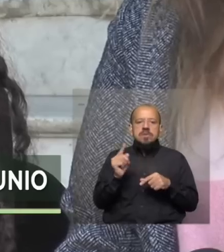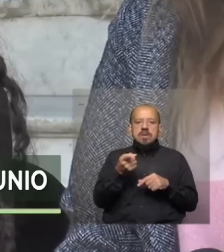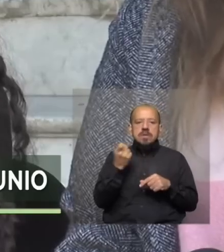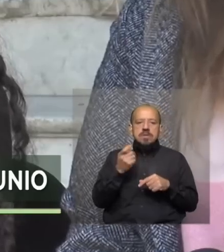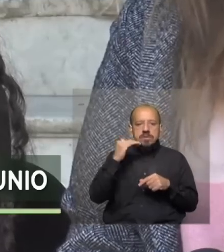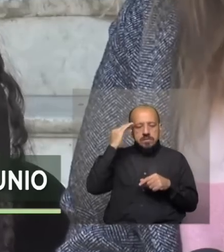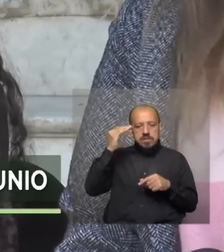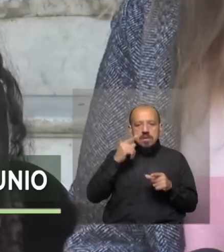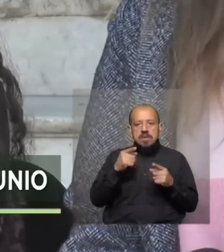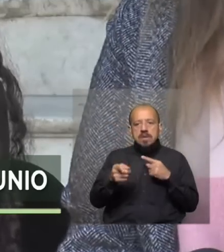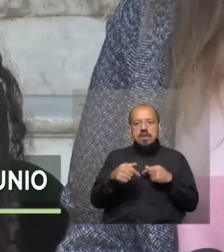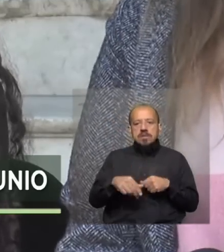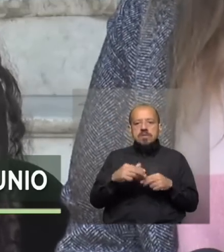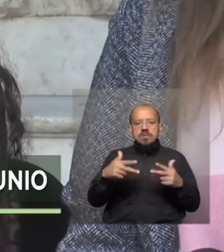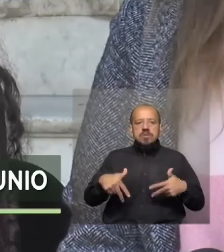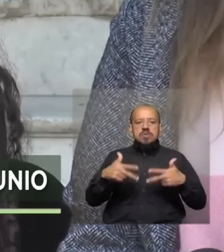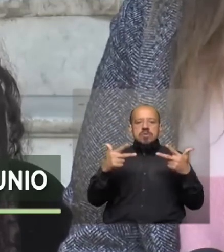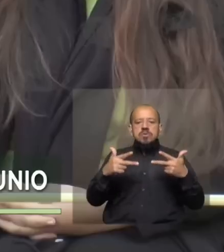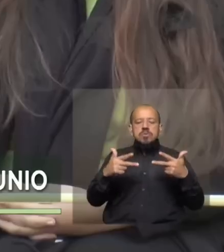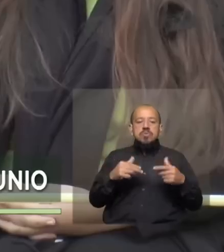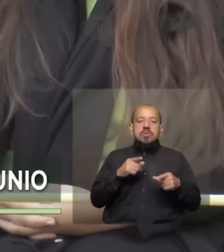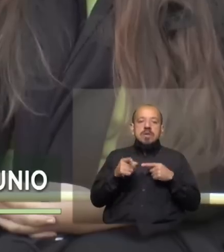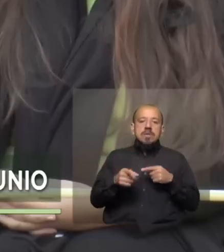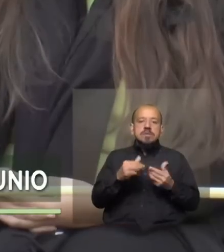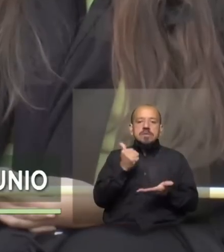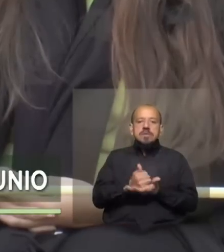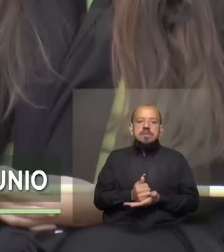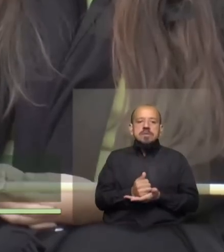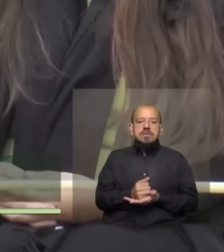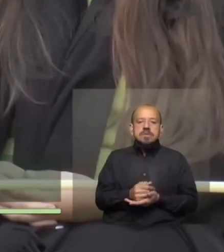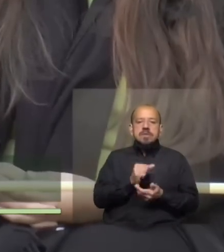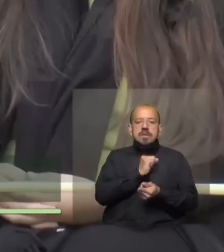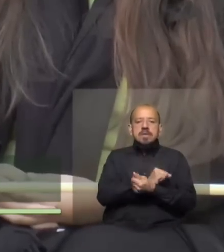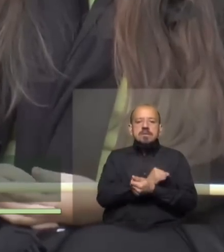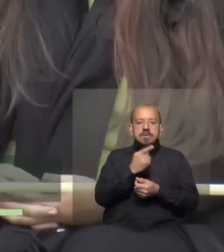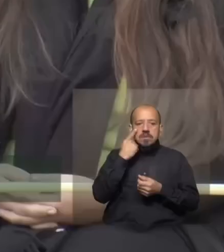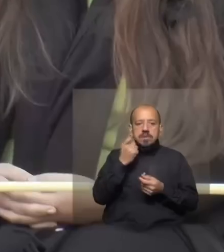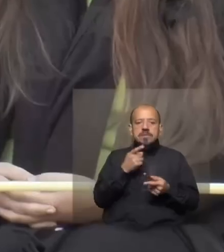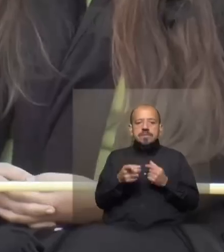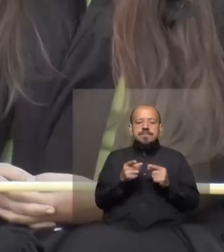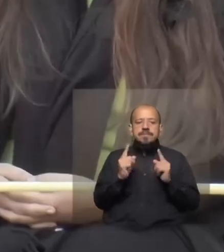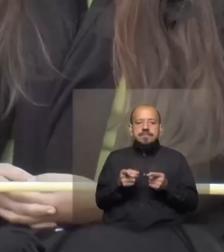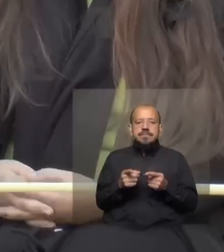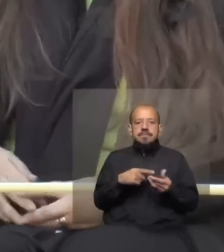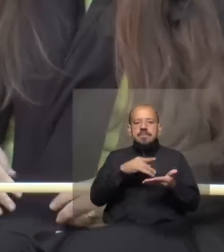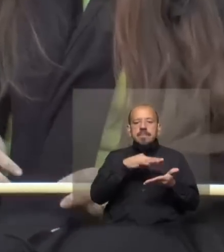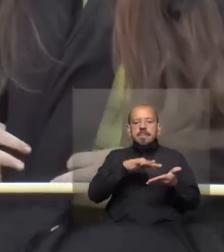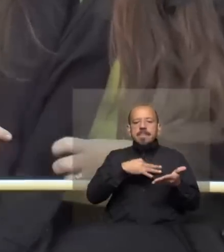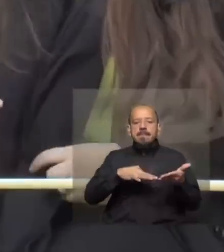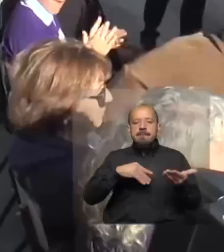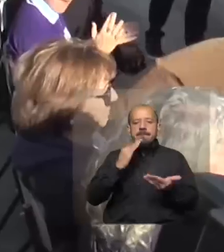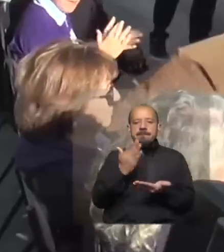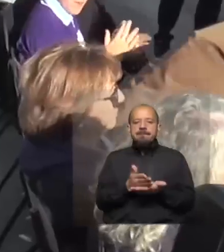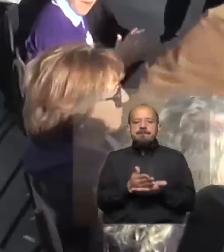militares comparecieron por zoom desde sus domicilios en donde cumplen prisión preventiva también comparecerán de este modo a la lectura de la sentencia